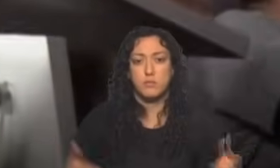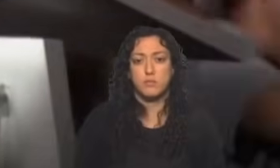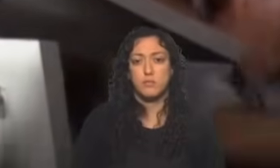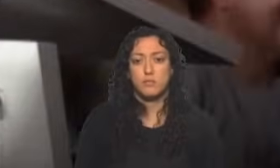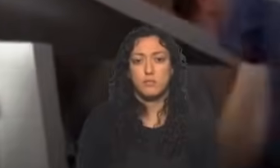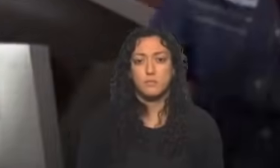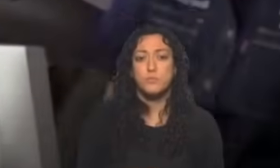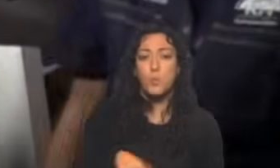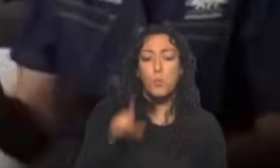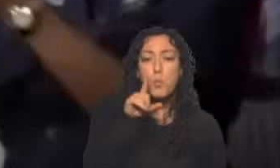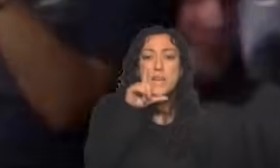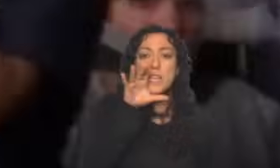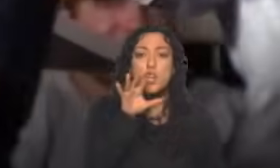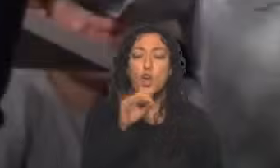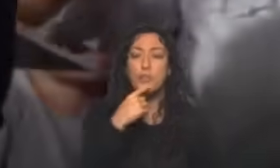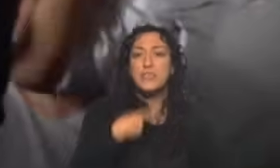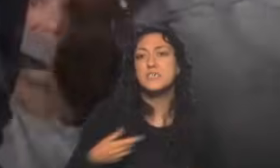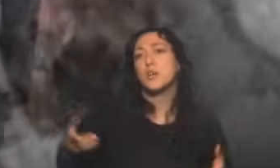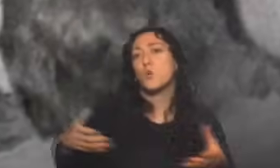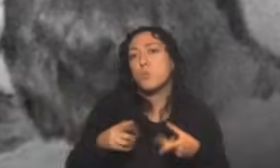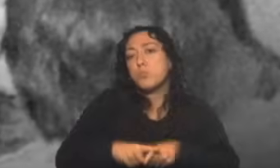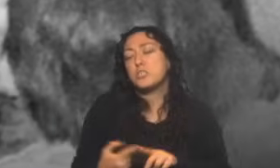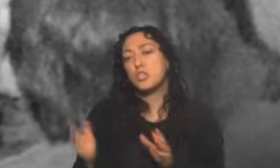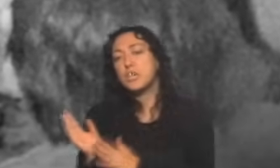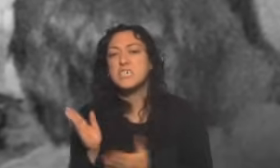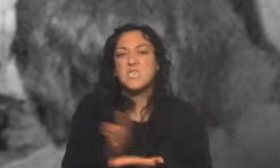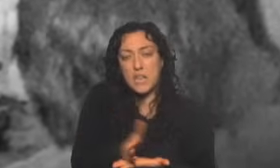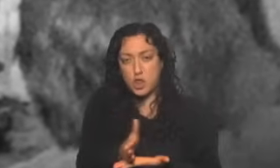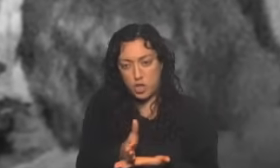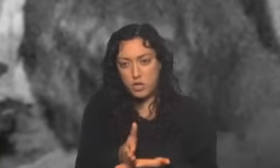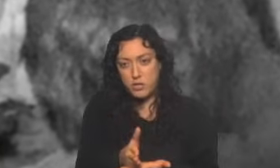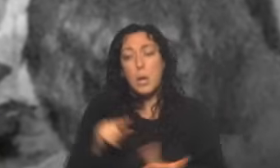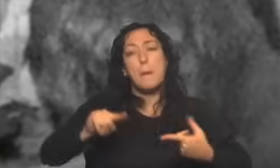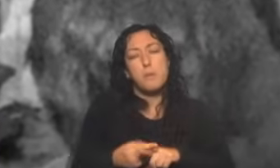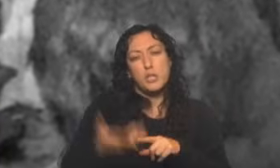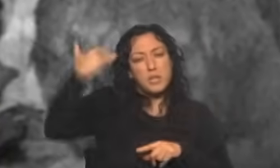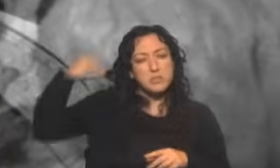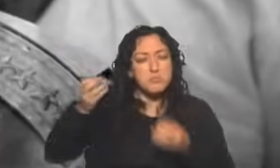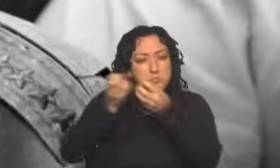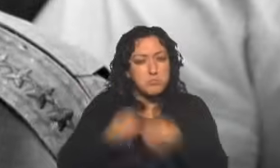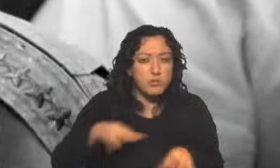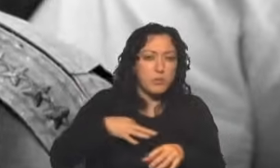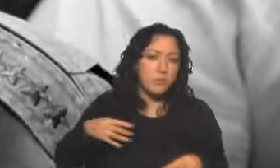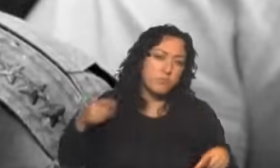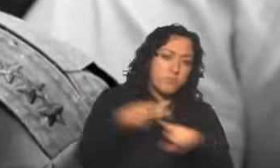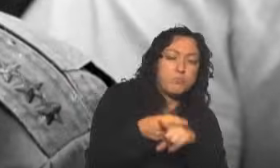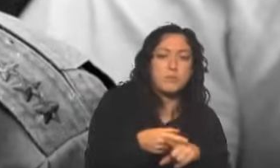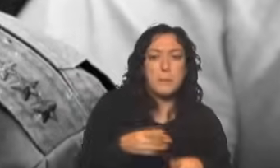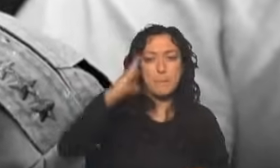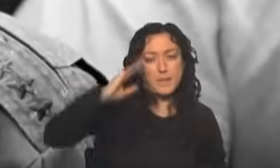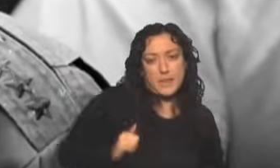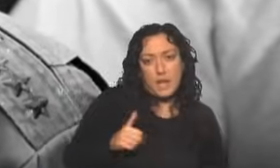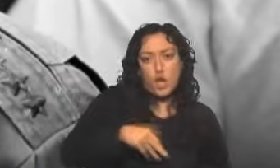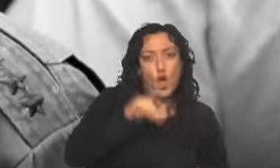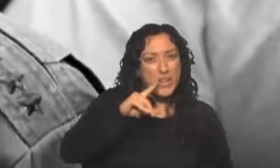Mulino se define como un hombre de centro-derecha. Su inicio en la actividad política se remonta a la cruzada civilista contra el régimen militar de Manuel